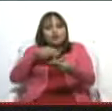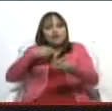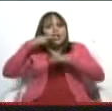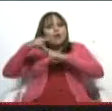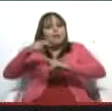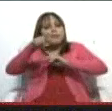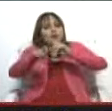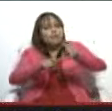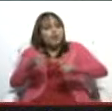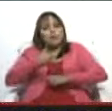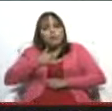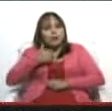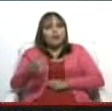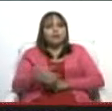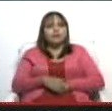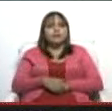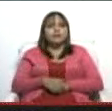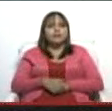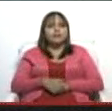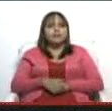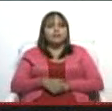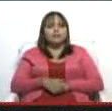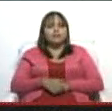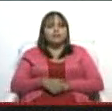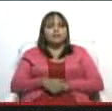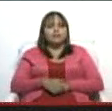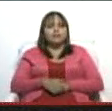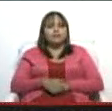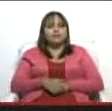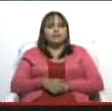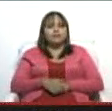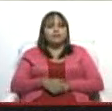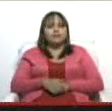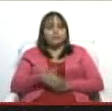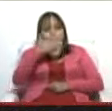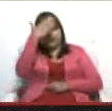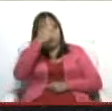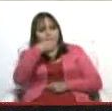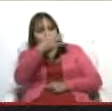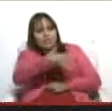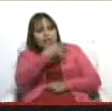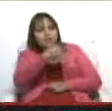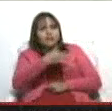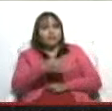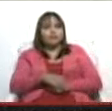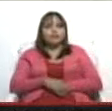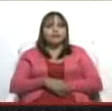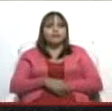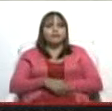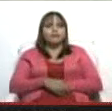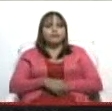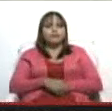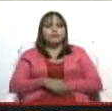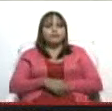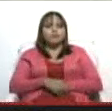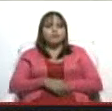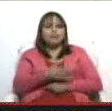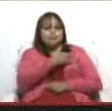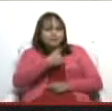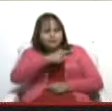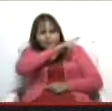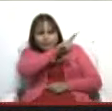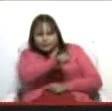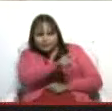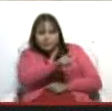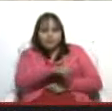primer lugar. Marco Salgado por Hispan TV. ¿Cómo estás, Marco? ¿Qué tal? Buenas tardes. Bien, ¿tú? Bien, quería preguntarle a